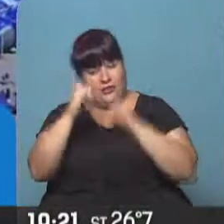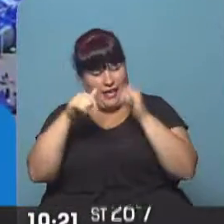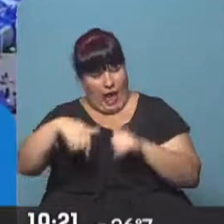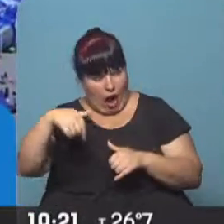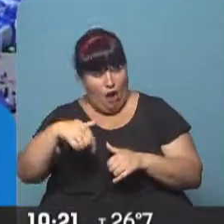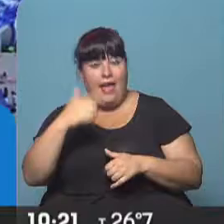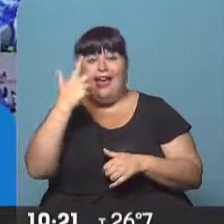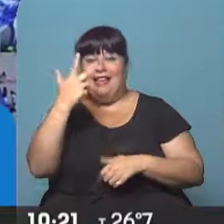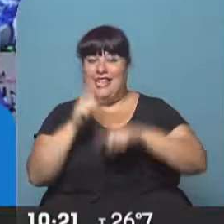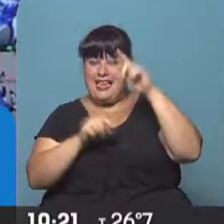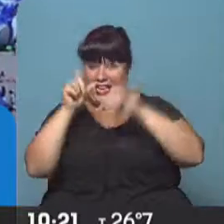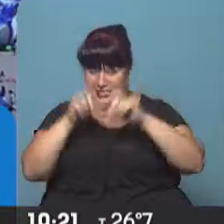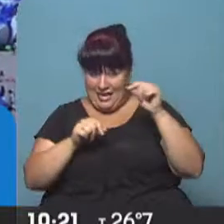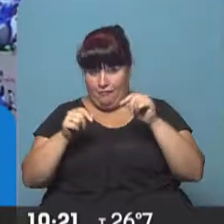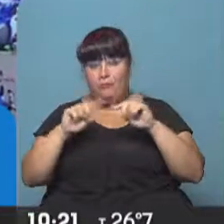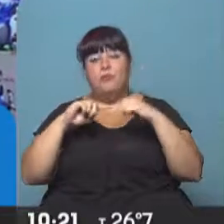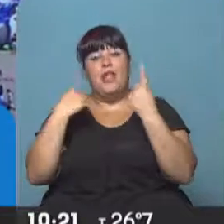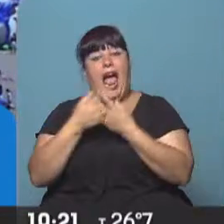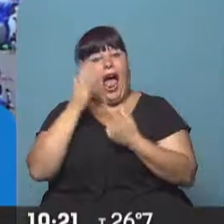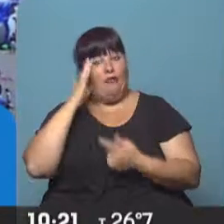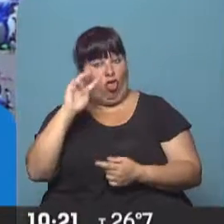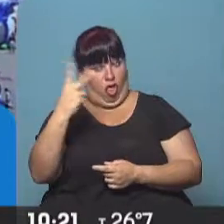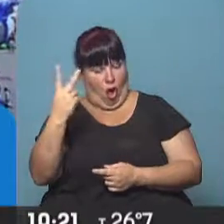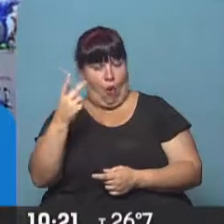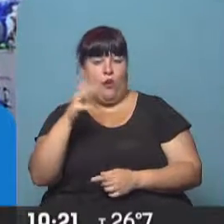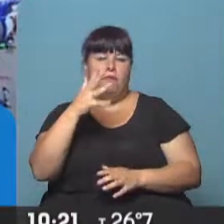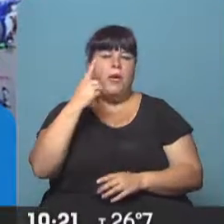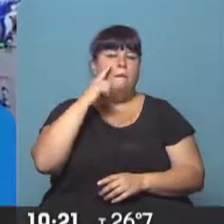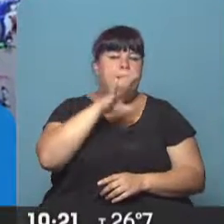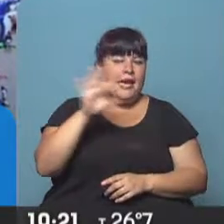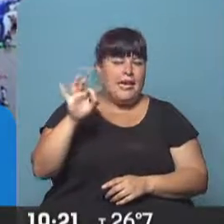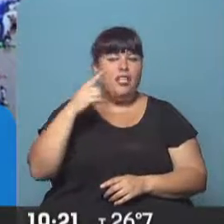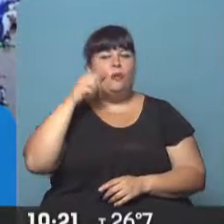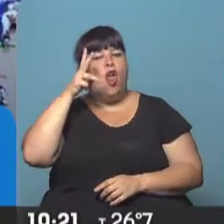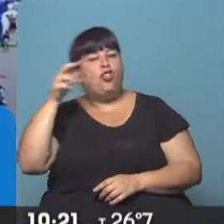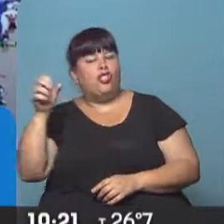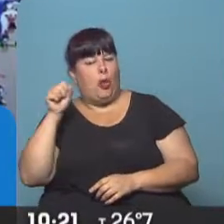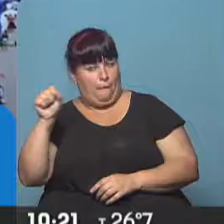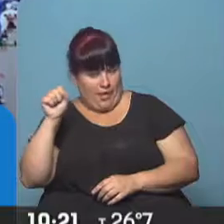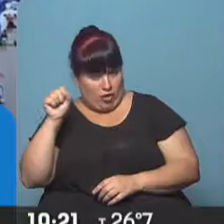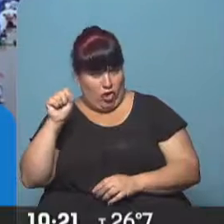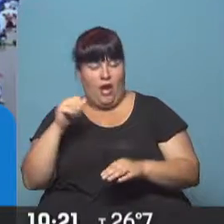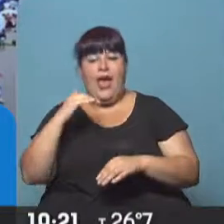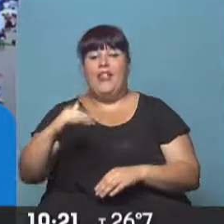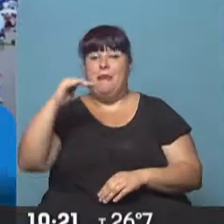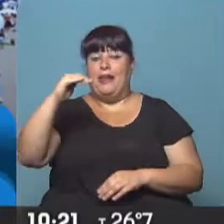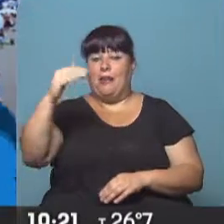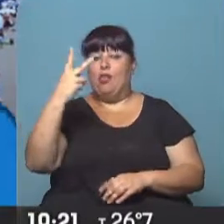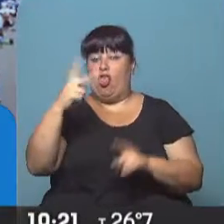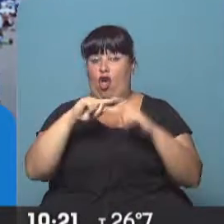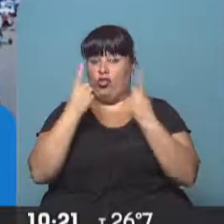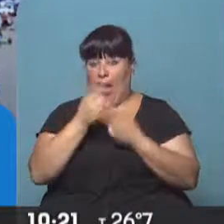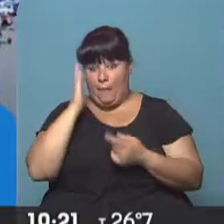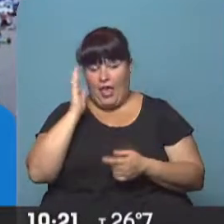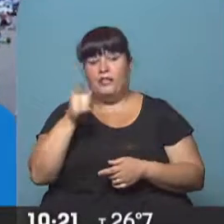este caso de 3 estrellas, la habitación doble oscila entre 1.500 y 1.800 pesos, un departamento de 2